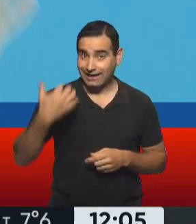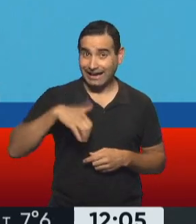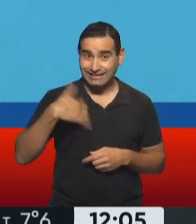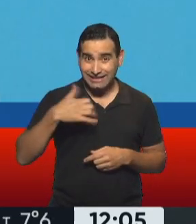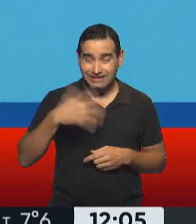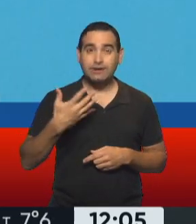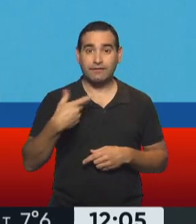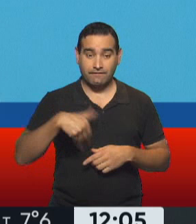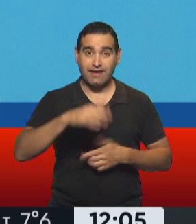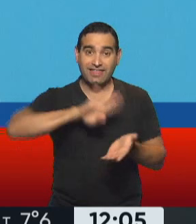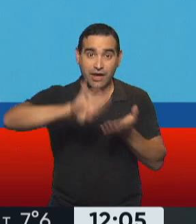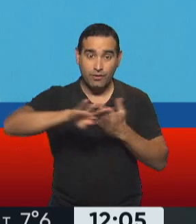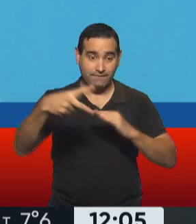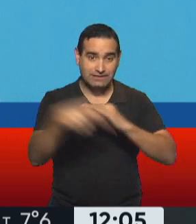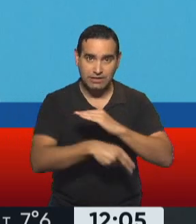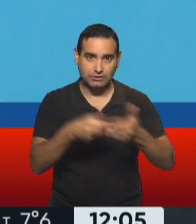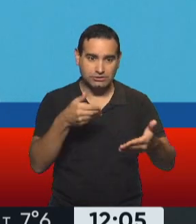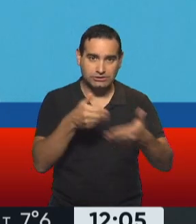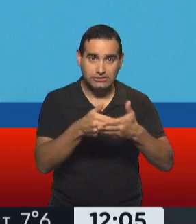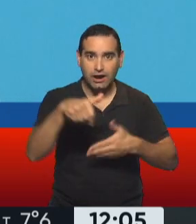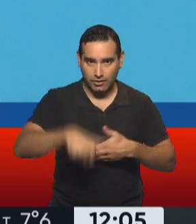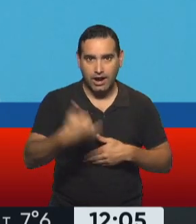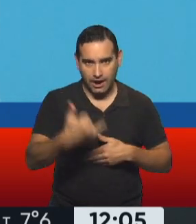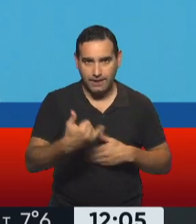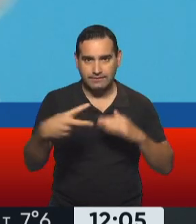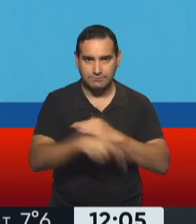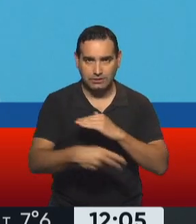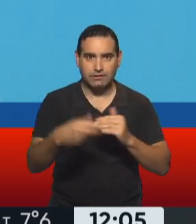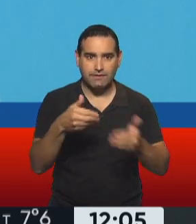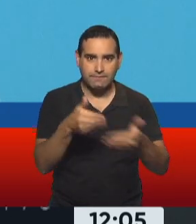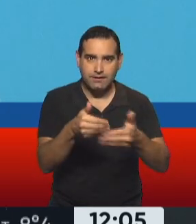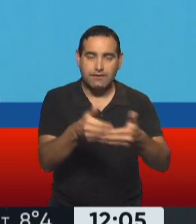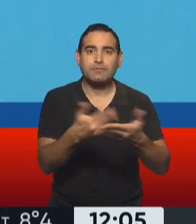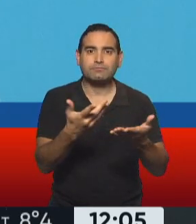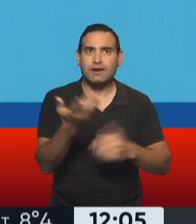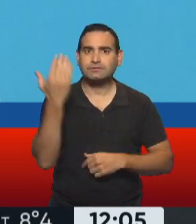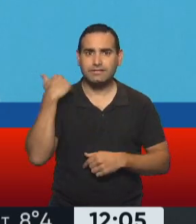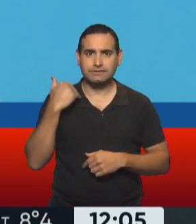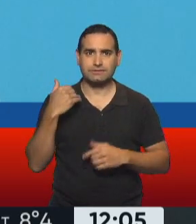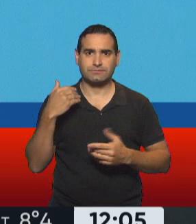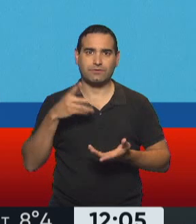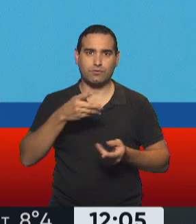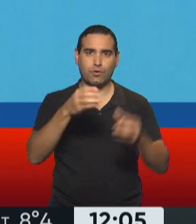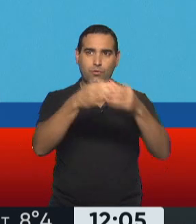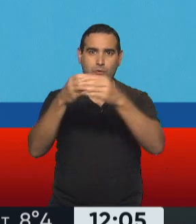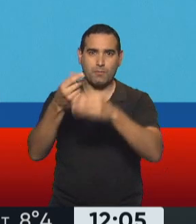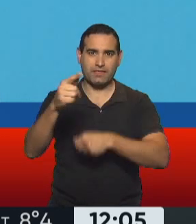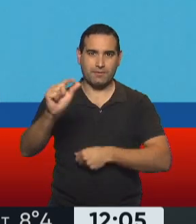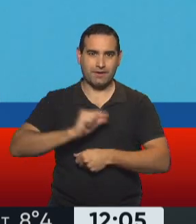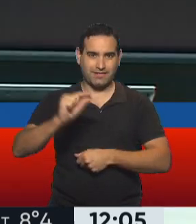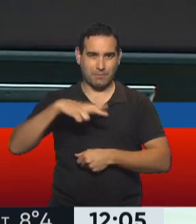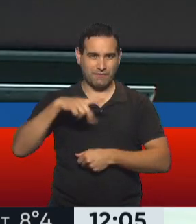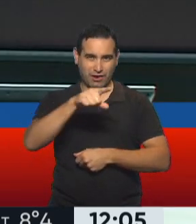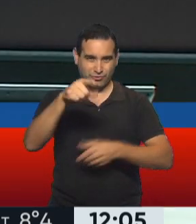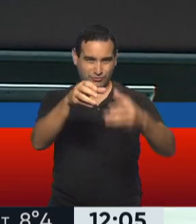tenía vencimientos de deuda y que todavía conserva, pero tenía vencimientos de deuda con los bonistas privados